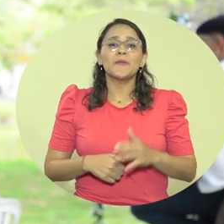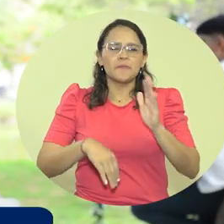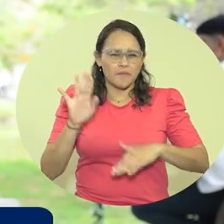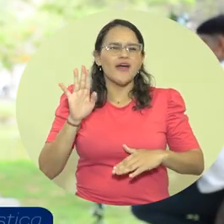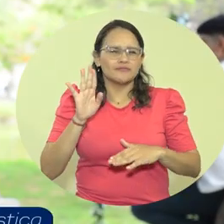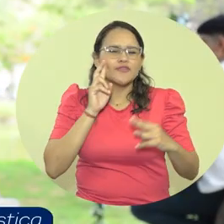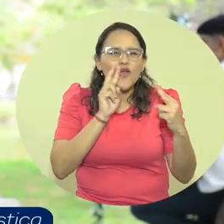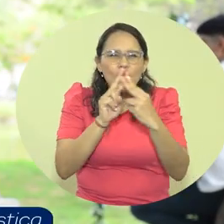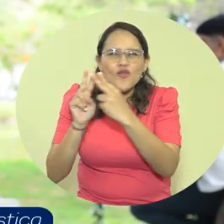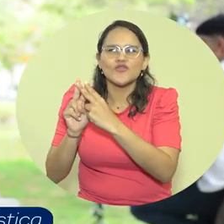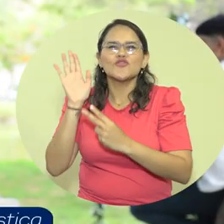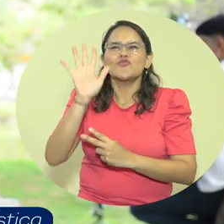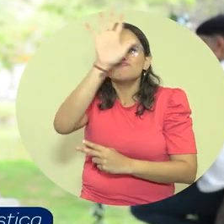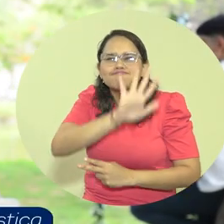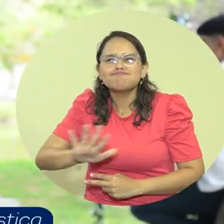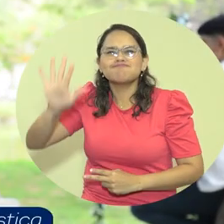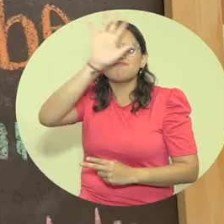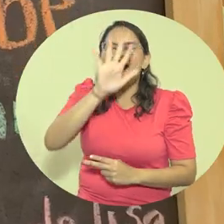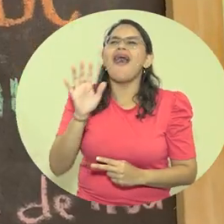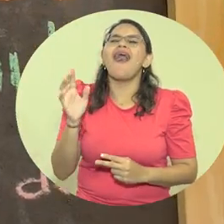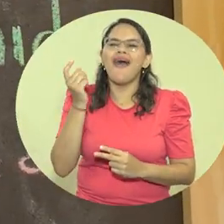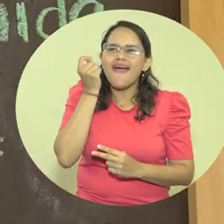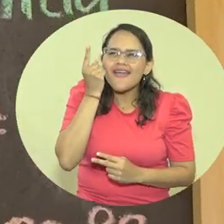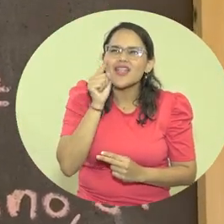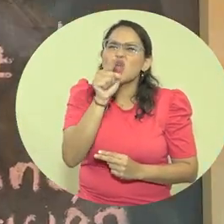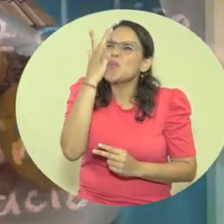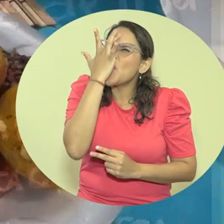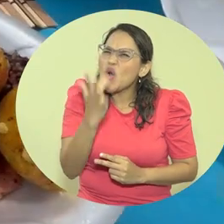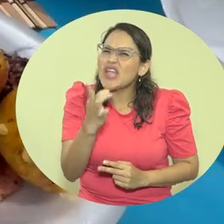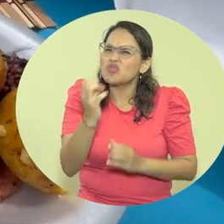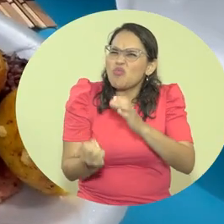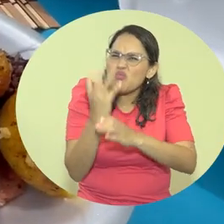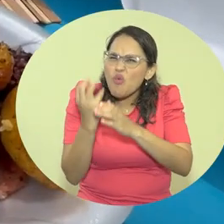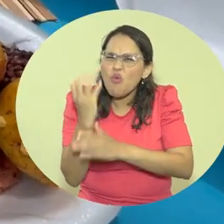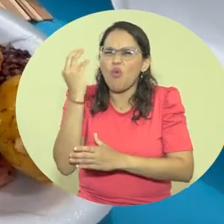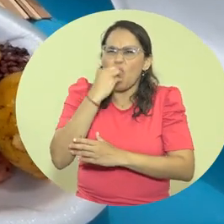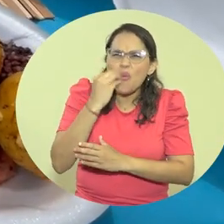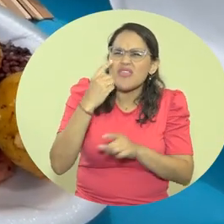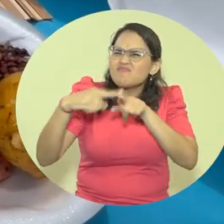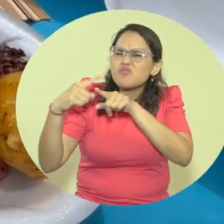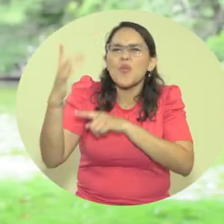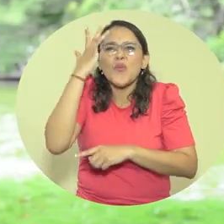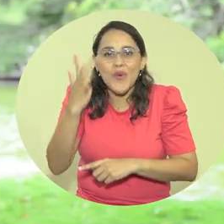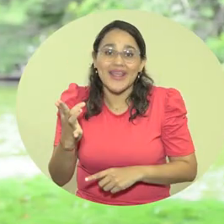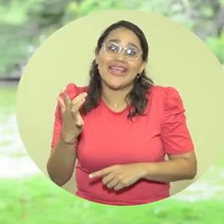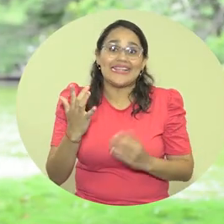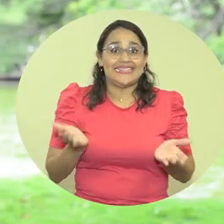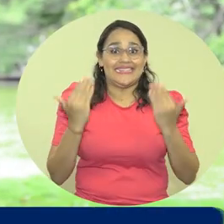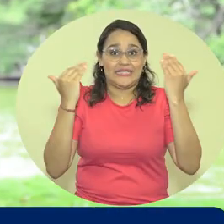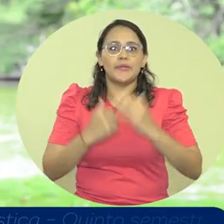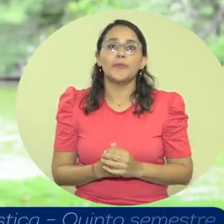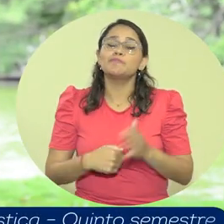Cuando estamos mirando las regiones, estamos mirando la geografía de las regiones, estamos mirando el por qué esa región es productora de muchos alimentos. Destacar el